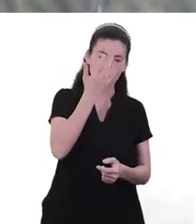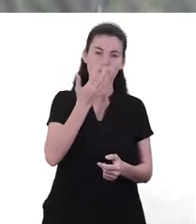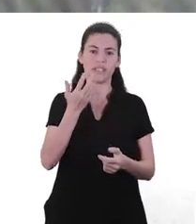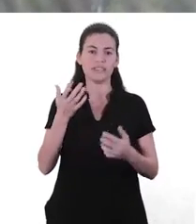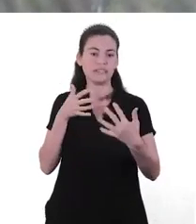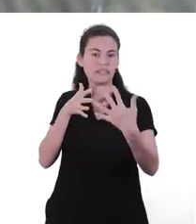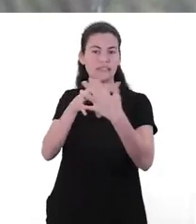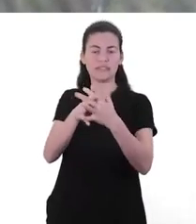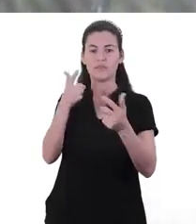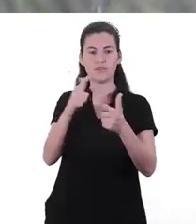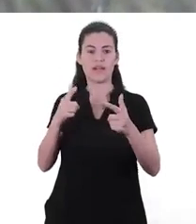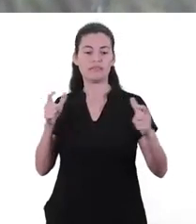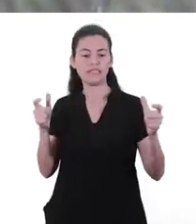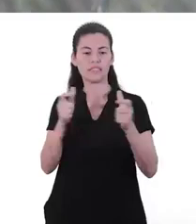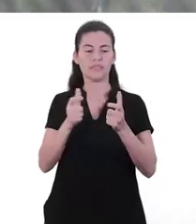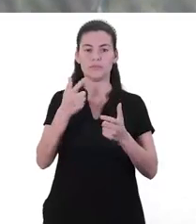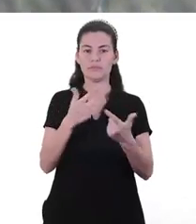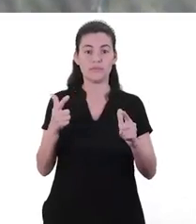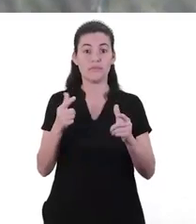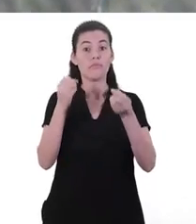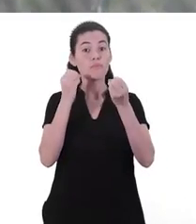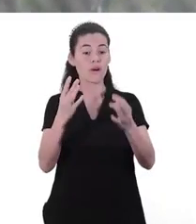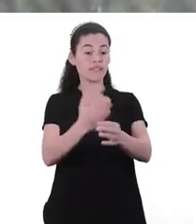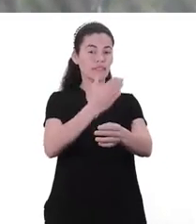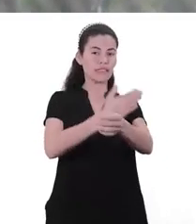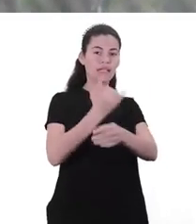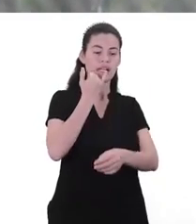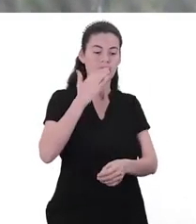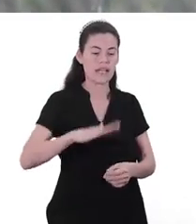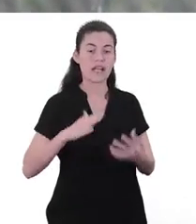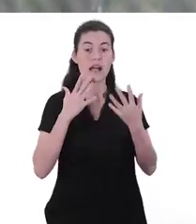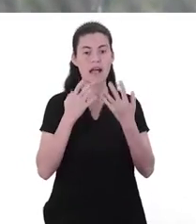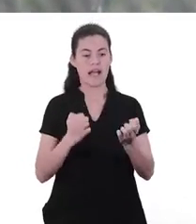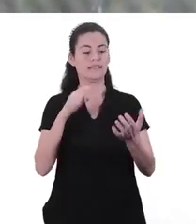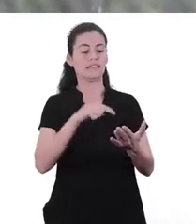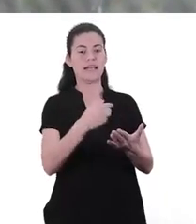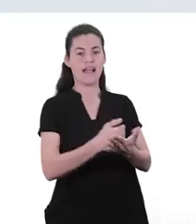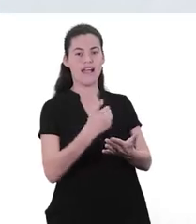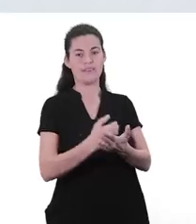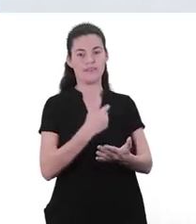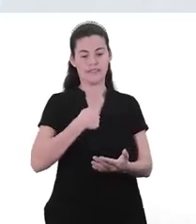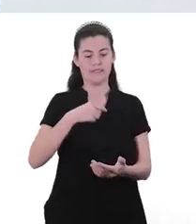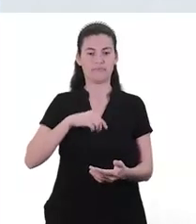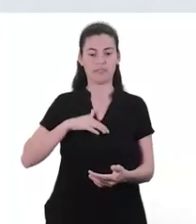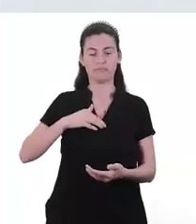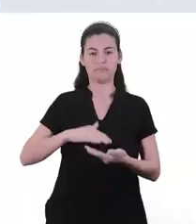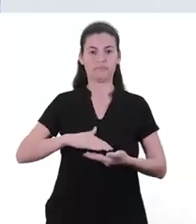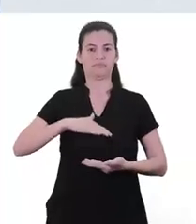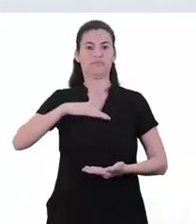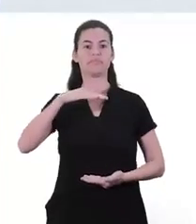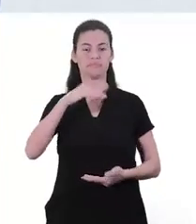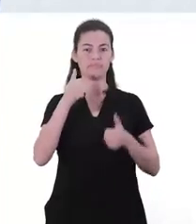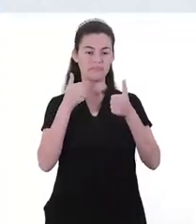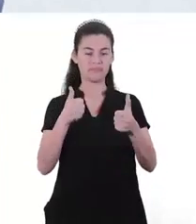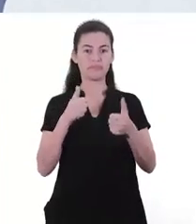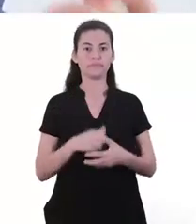desde niño, utilizando el arte, es una herramienta principal. Aparte, o sea, lograr un desarrollo personal en él. Lo recomendable, digamos,